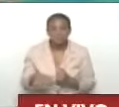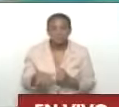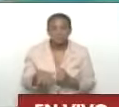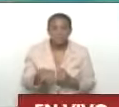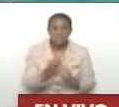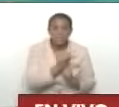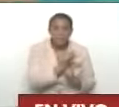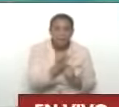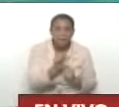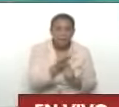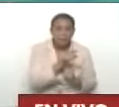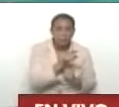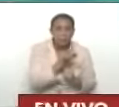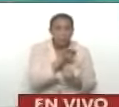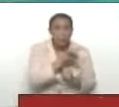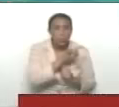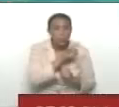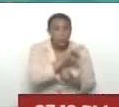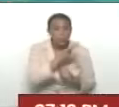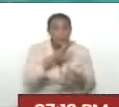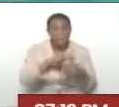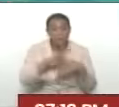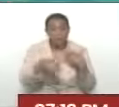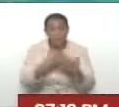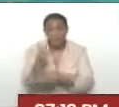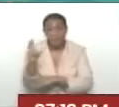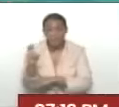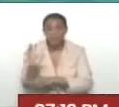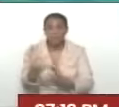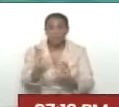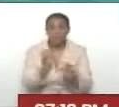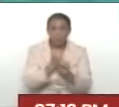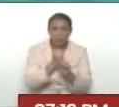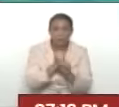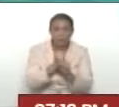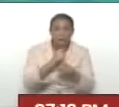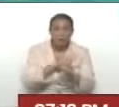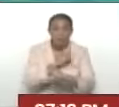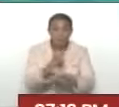intensas, de trabajo, de recorrido, con una agenda